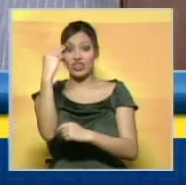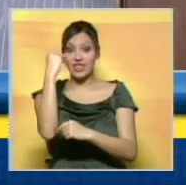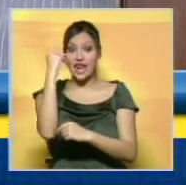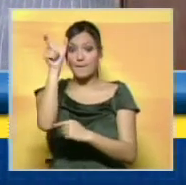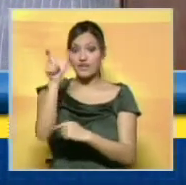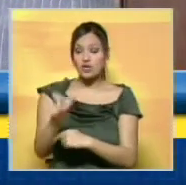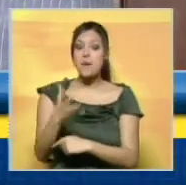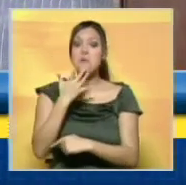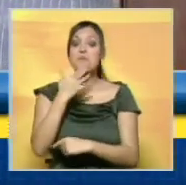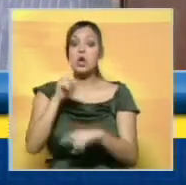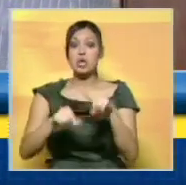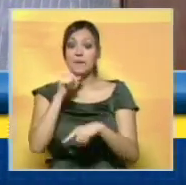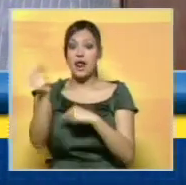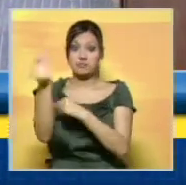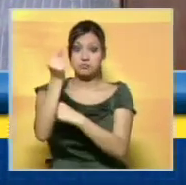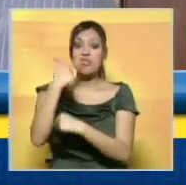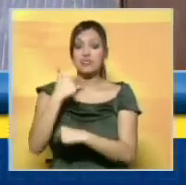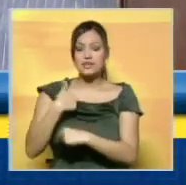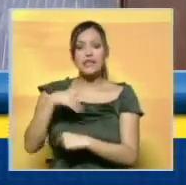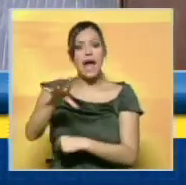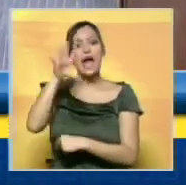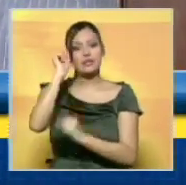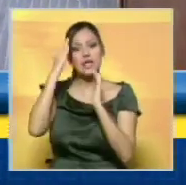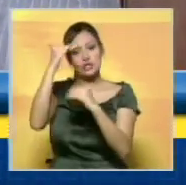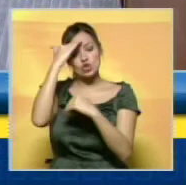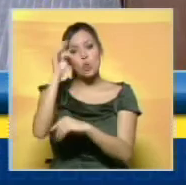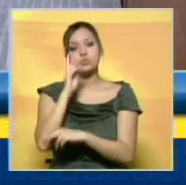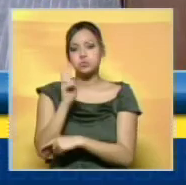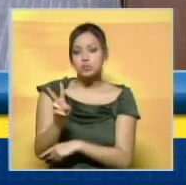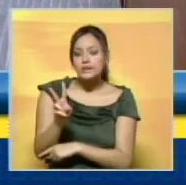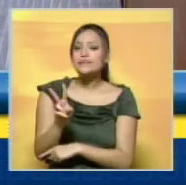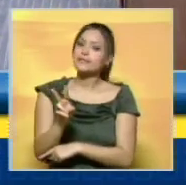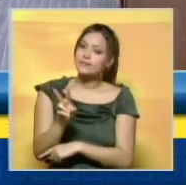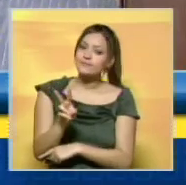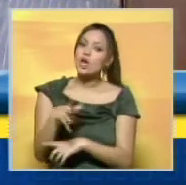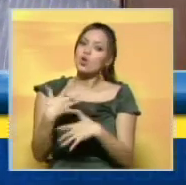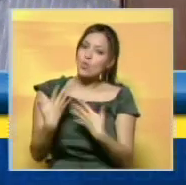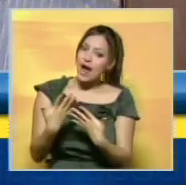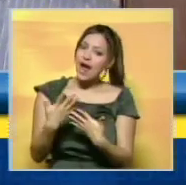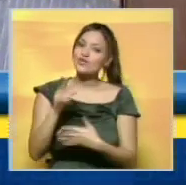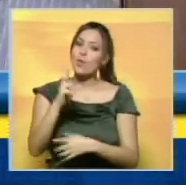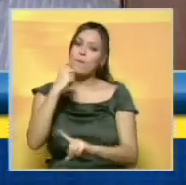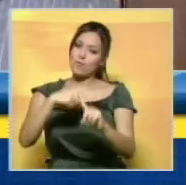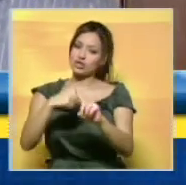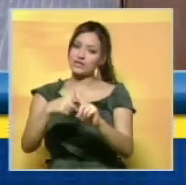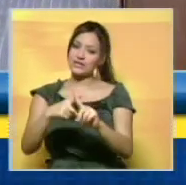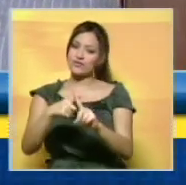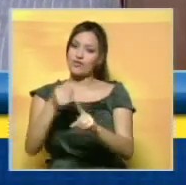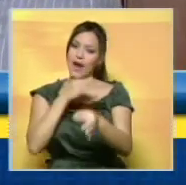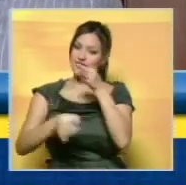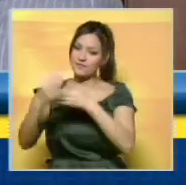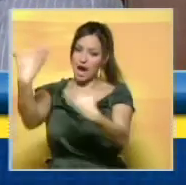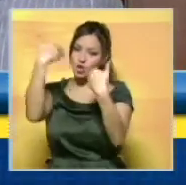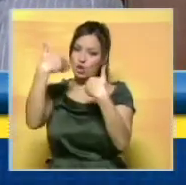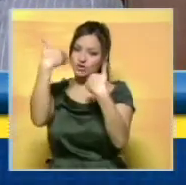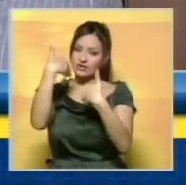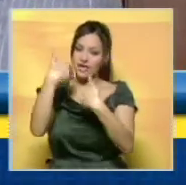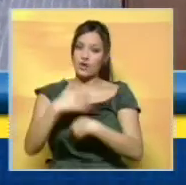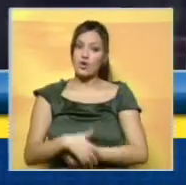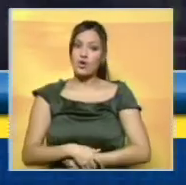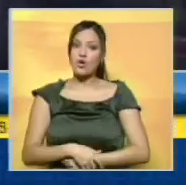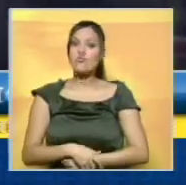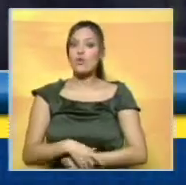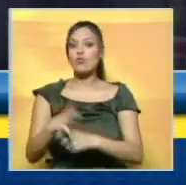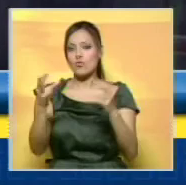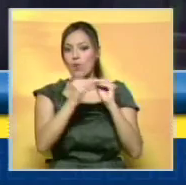nos critican, escuchar bien eso y ver cuál es el valor positivo que hay detrás de eso y unirnos a eso, o sea, buscar el punto